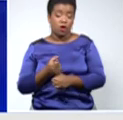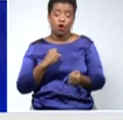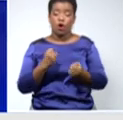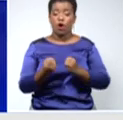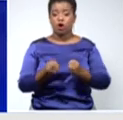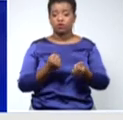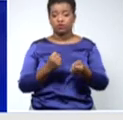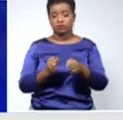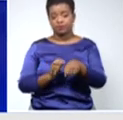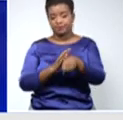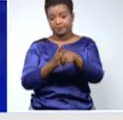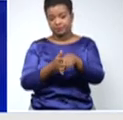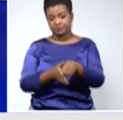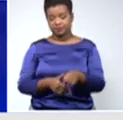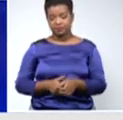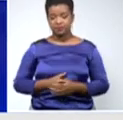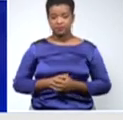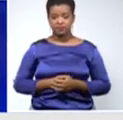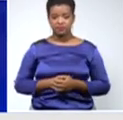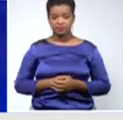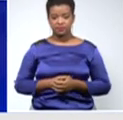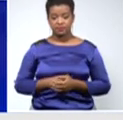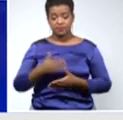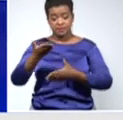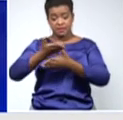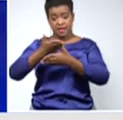la pandemia. Santiago de Cuba,